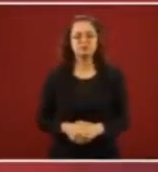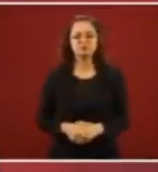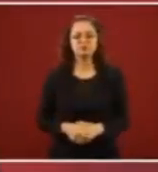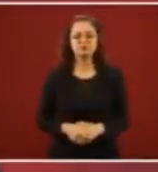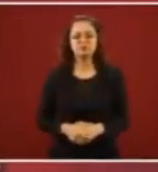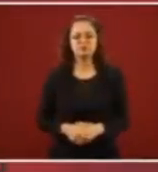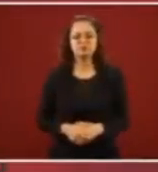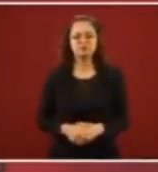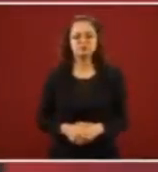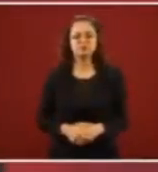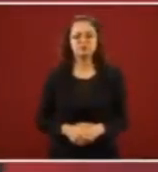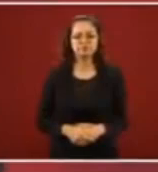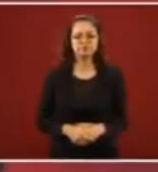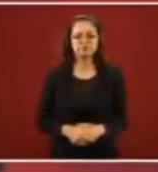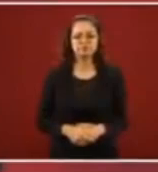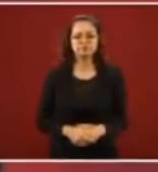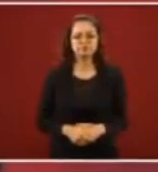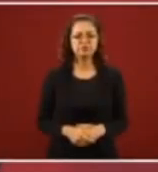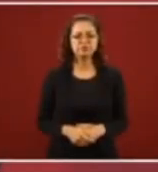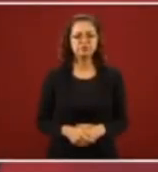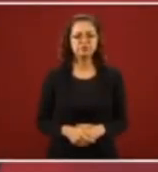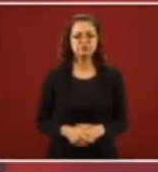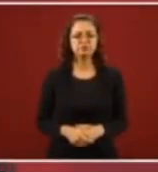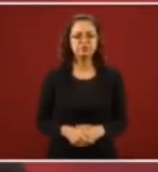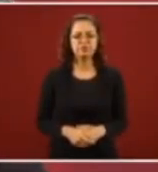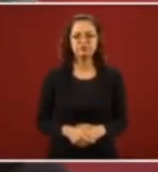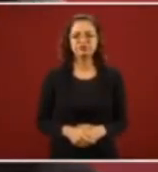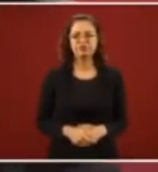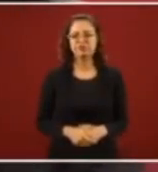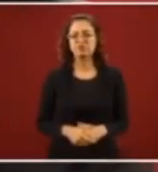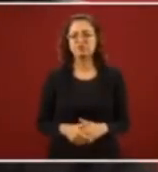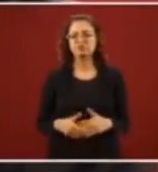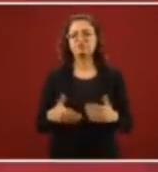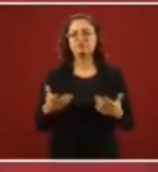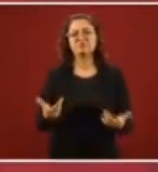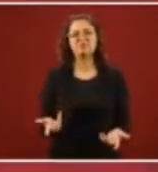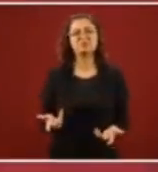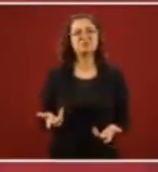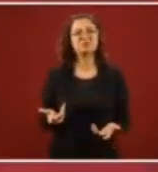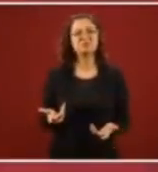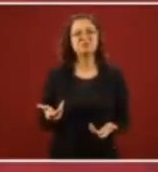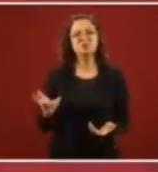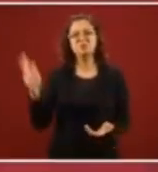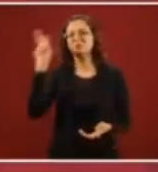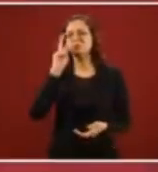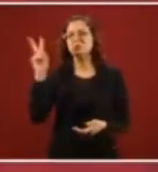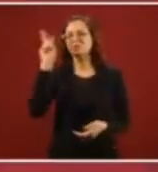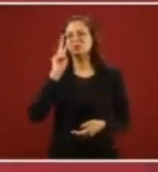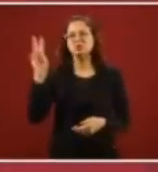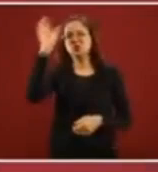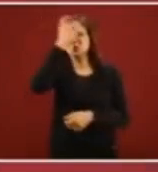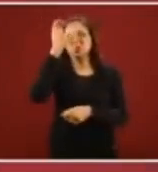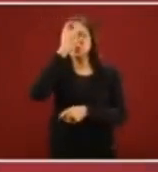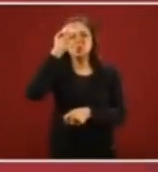subcultura, si se le puede llamar de esa manera,